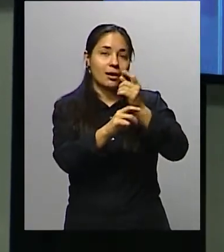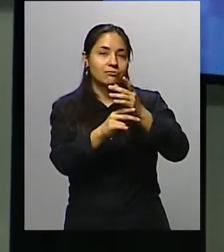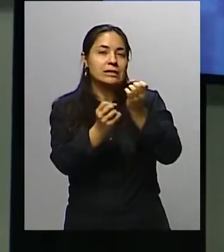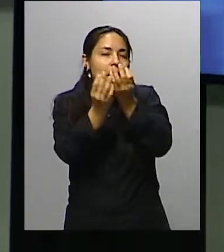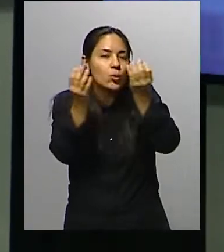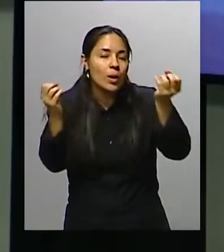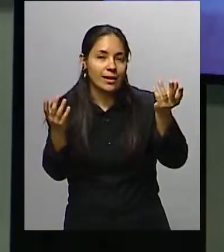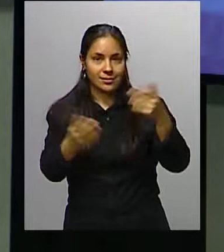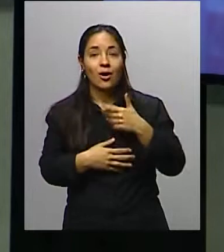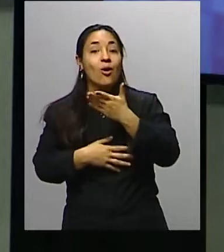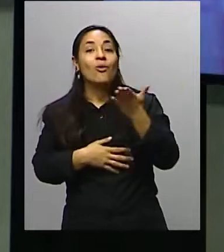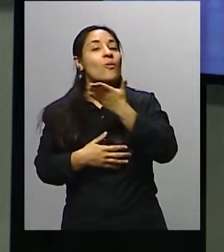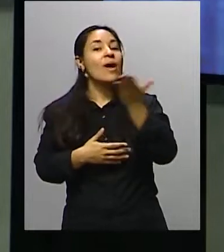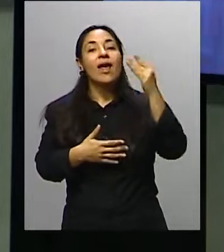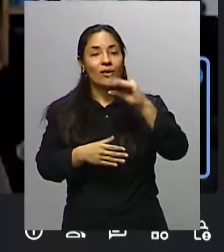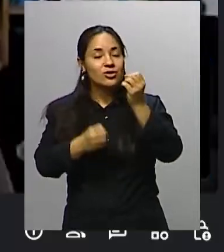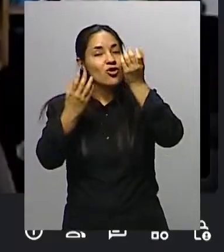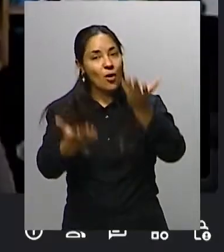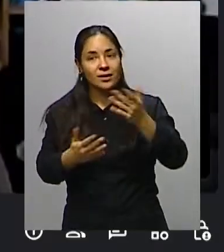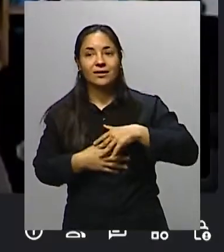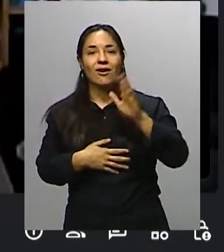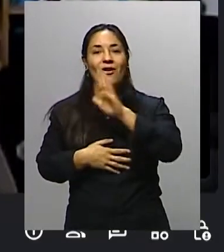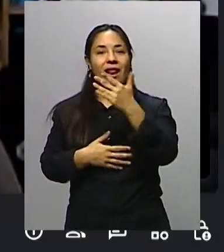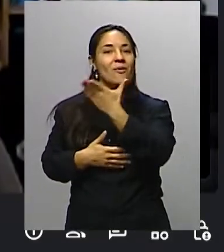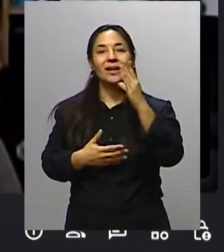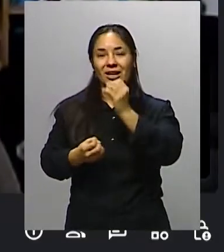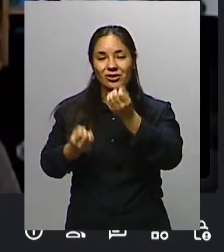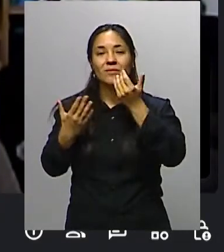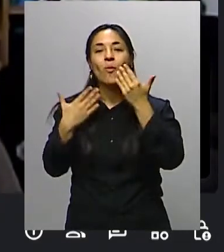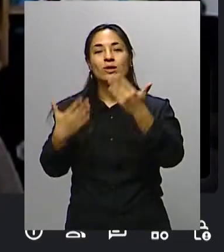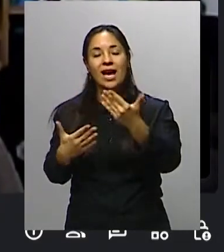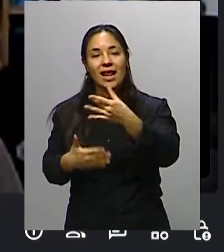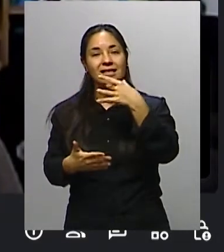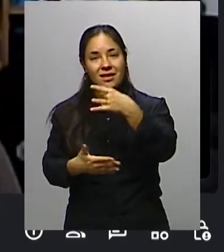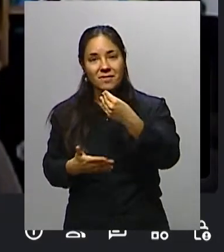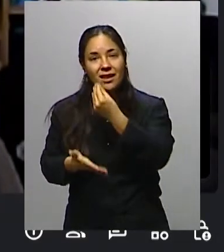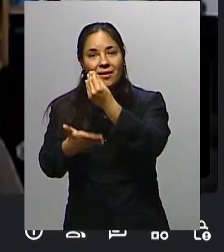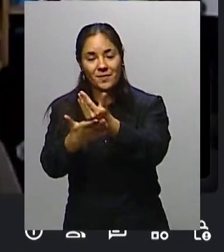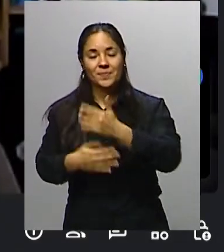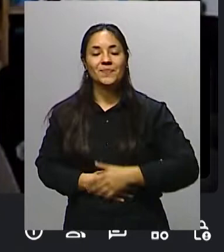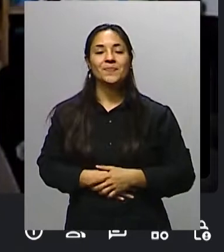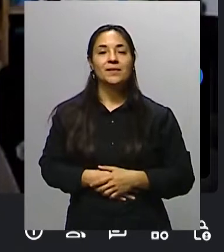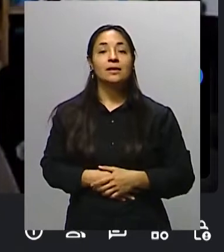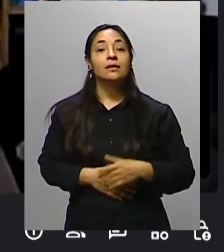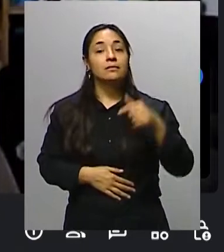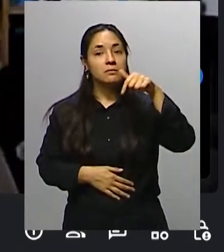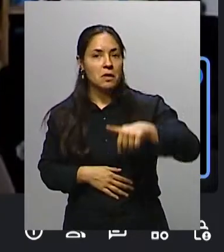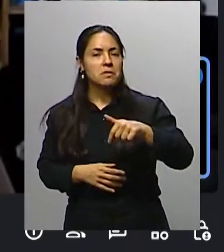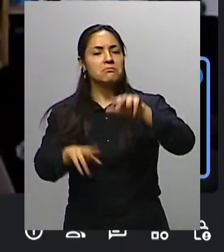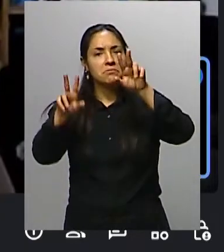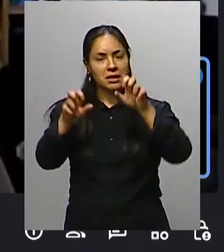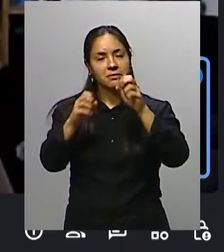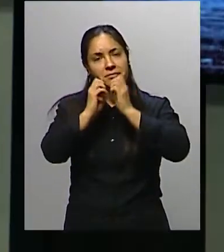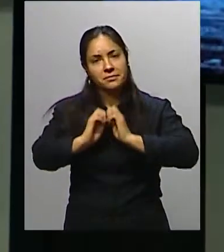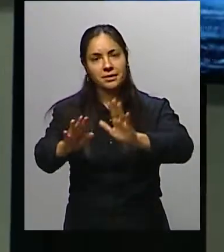¿Qué tal? Buenas noches, bienvenido. Buenas noches, ¿qué tal? Un gusto estar con ustedes. Bueno, vamos a comenzar.